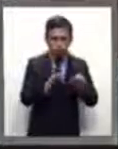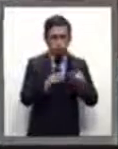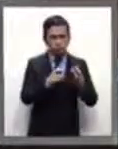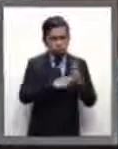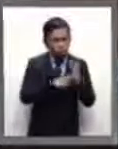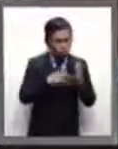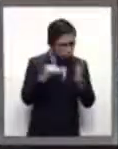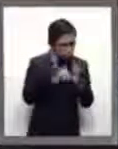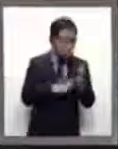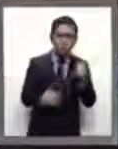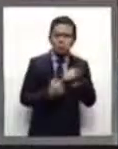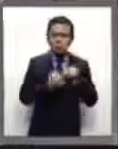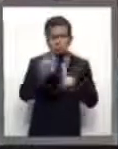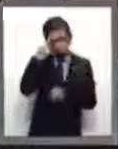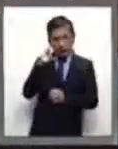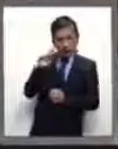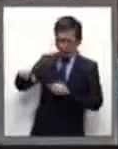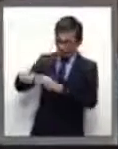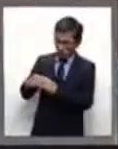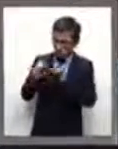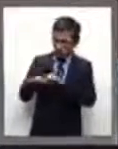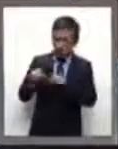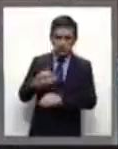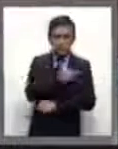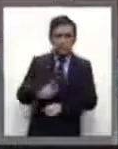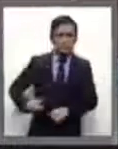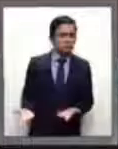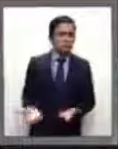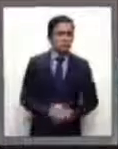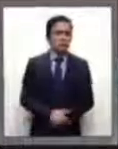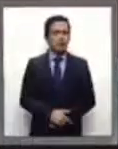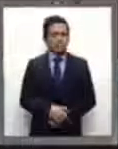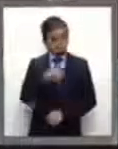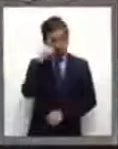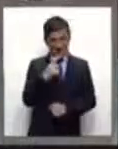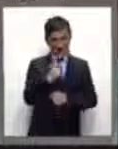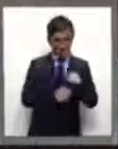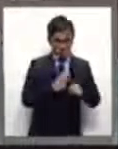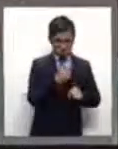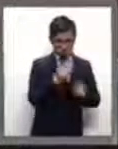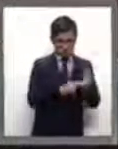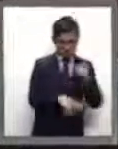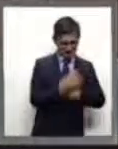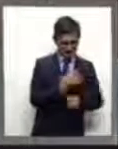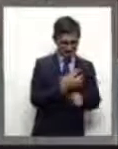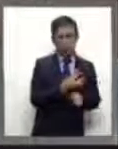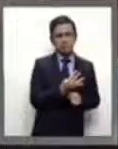la Presidencia, la Oficina de la Presidencia, únicamente en 2014,